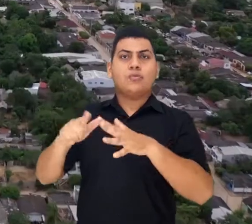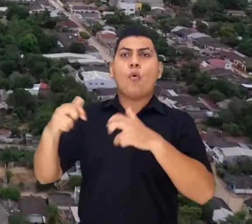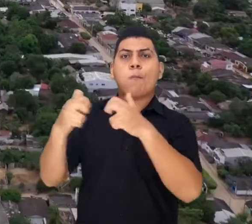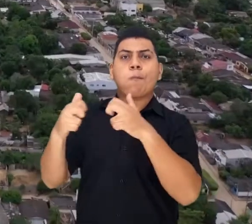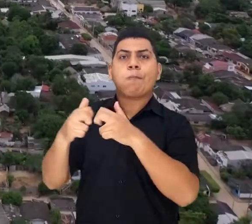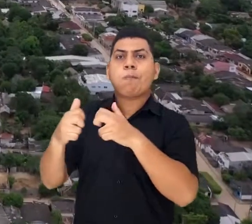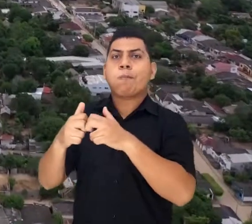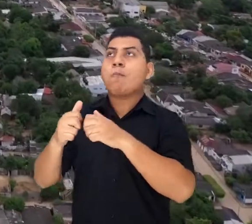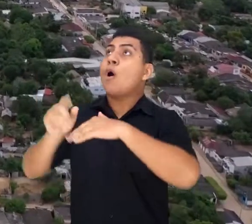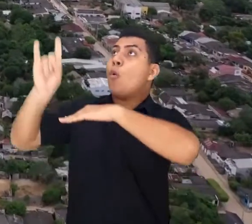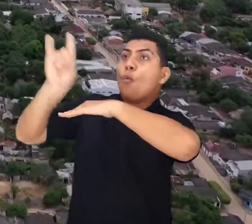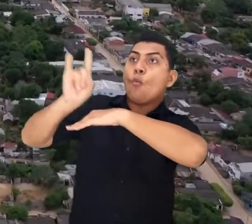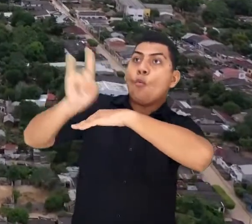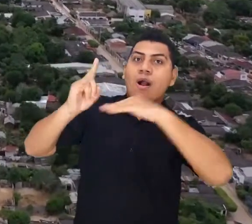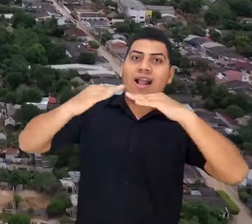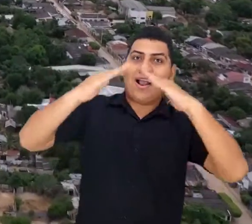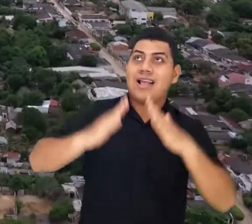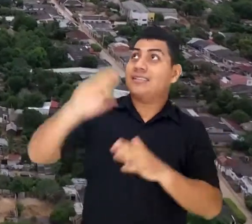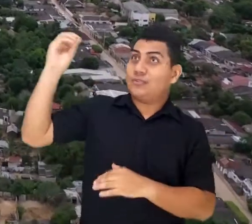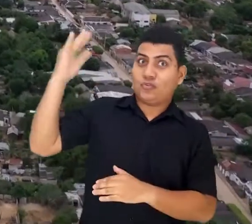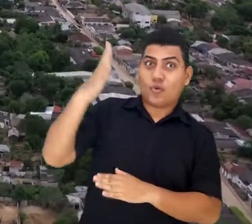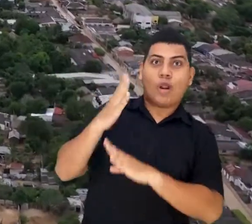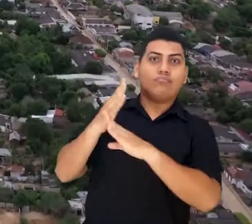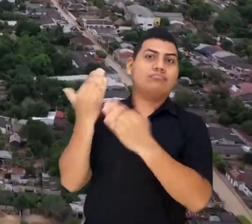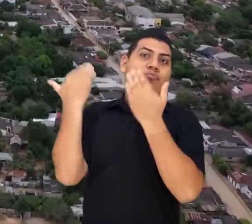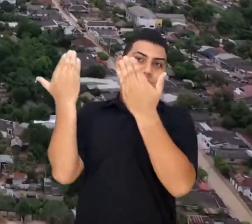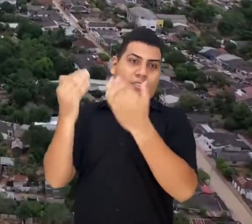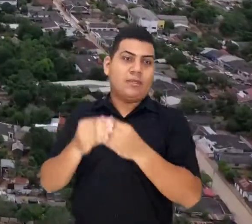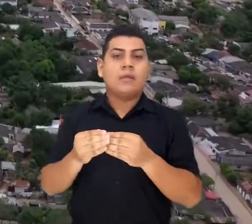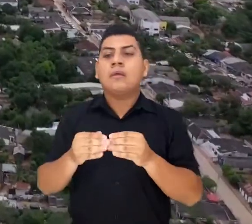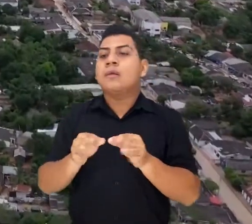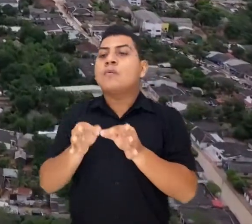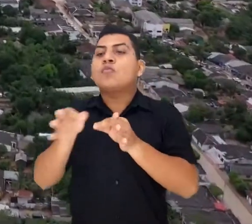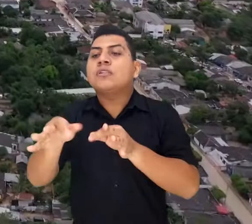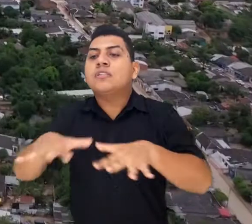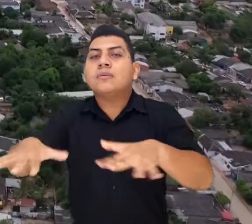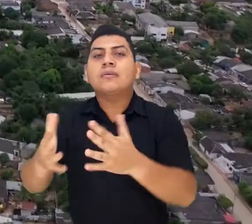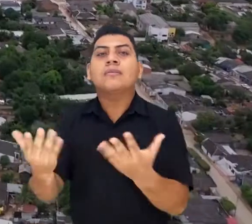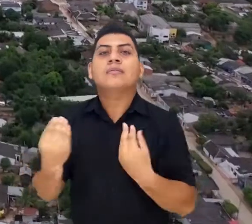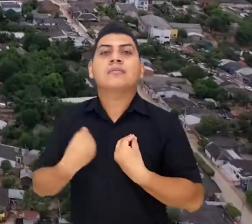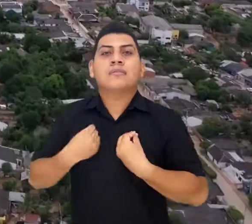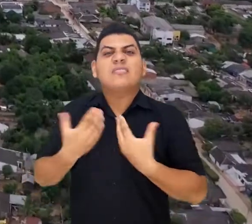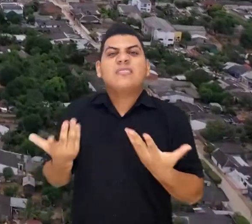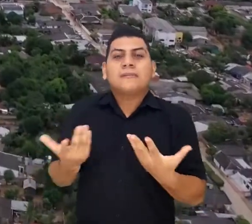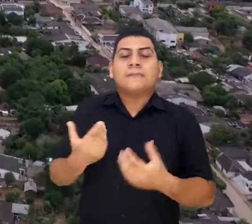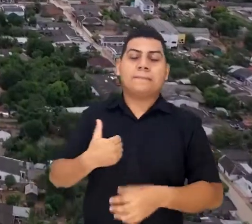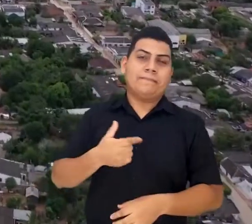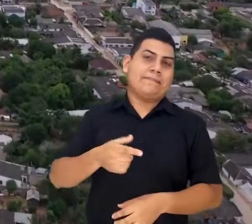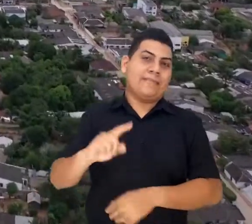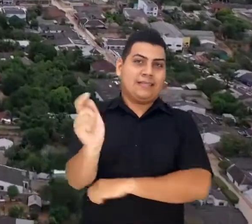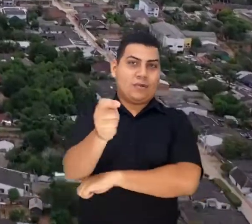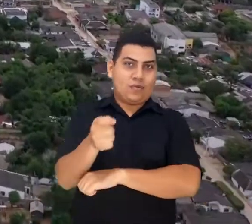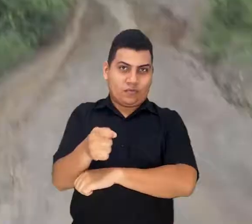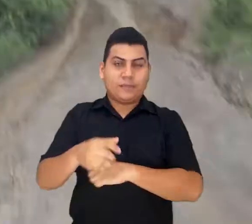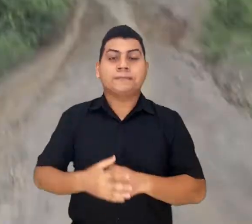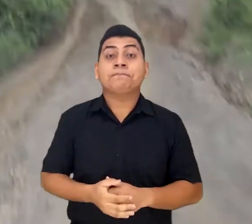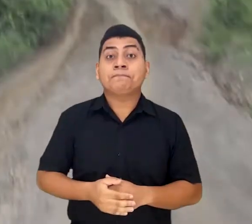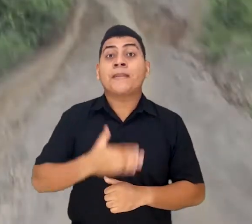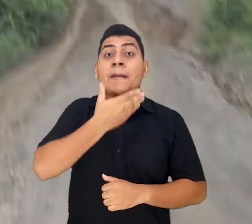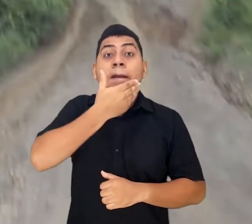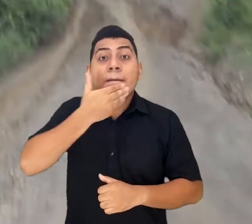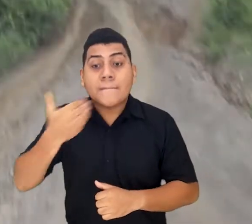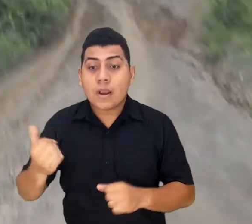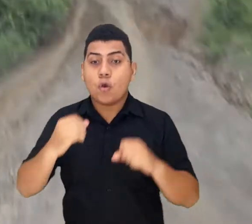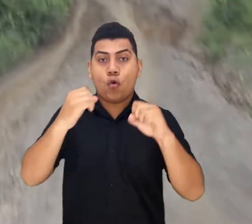solar fotovoltaica en viviendas rurales no interconectadas de San Onofre, mejoramiento de la vía que conduce al corregimiento